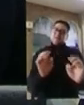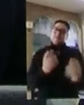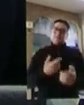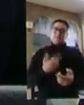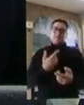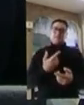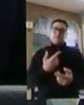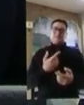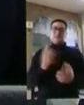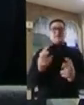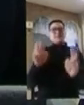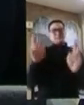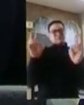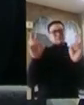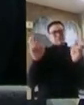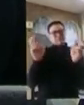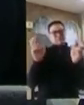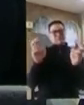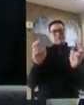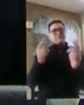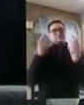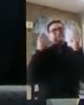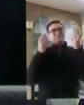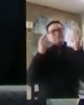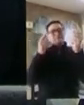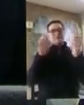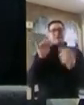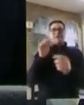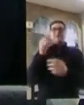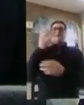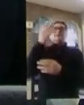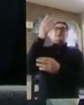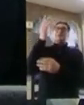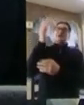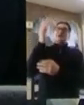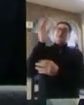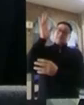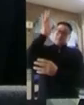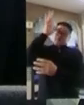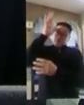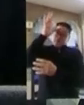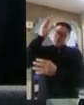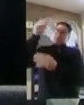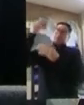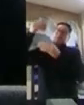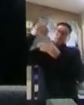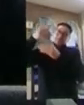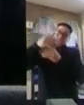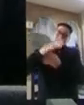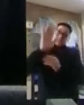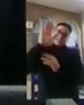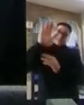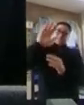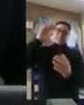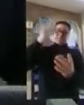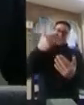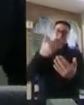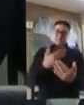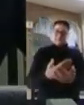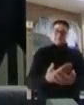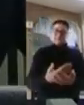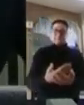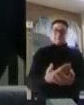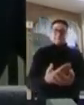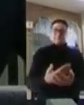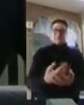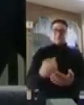por el cual el Padre envió a su Hijo. Y eso lo encontramos en el libro de Juan, en el